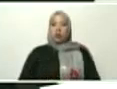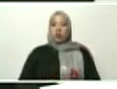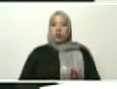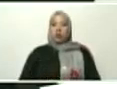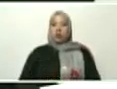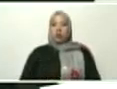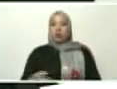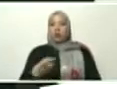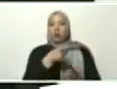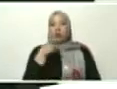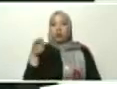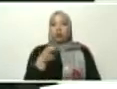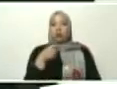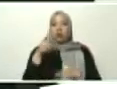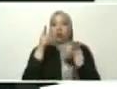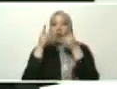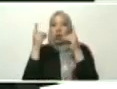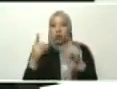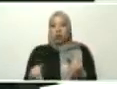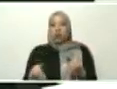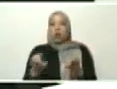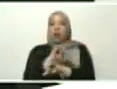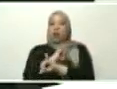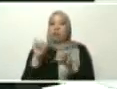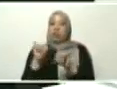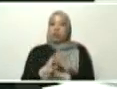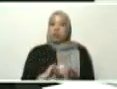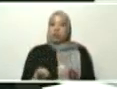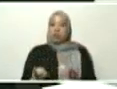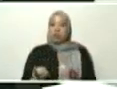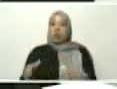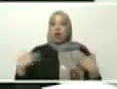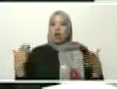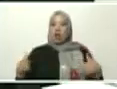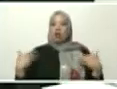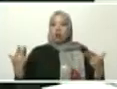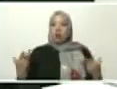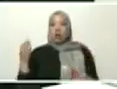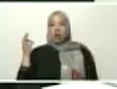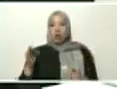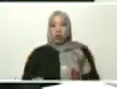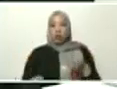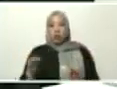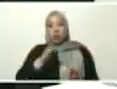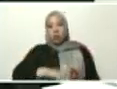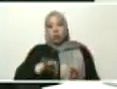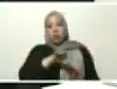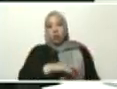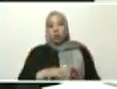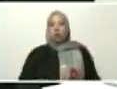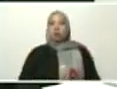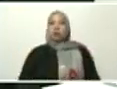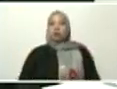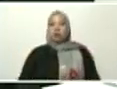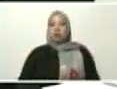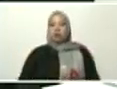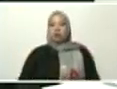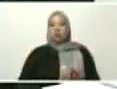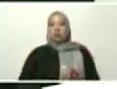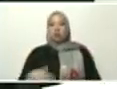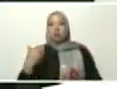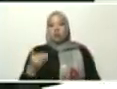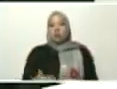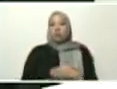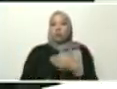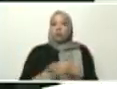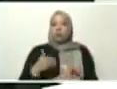Y estamos recuperando el derecho a la felicidad, a la alegría, a la justicia social. Vamos recuperándonos poco a